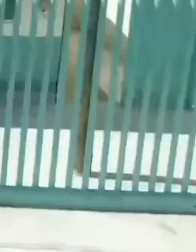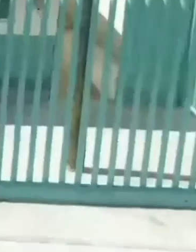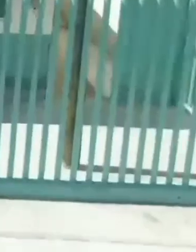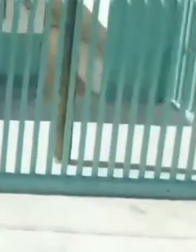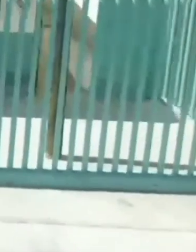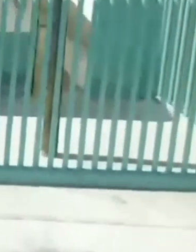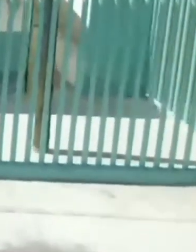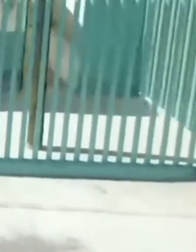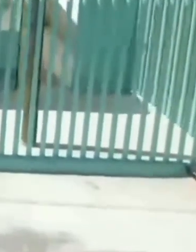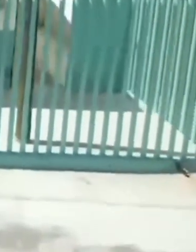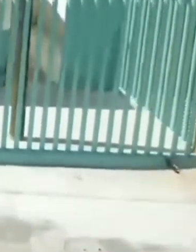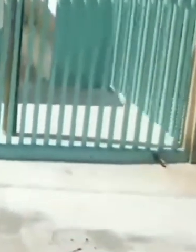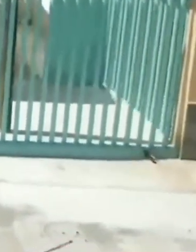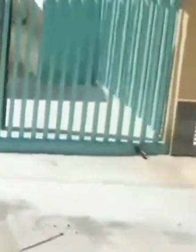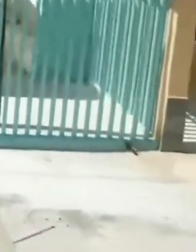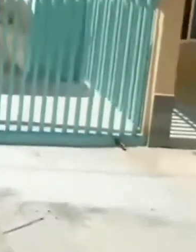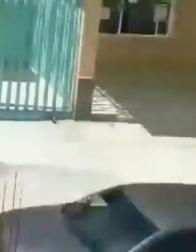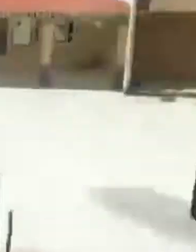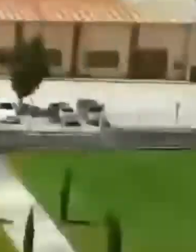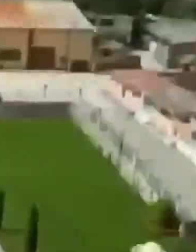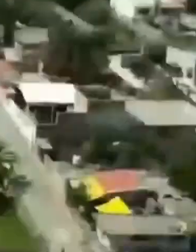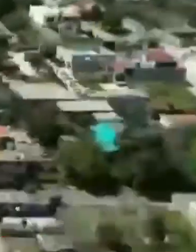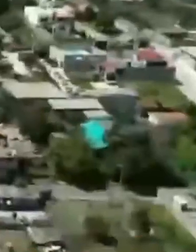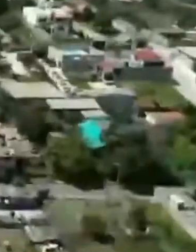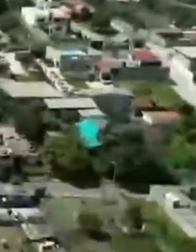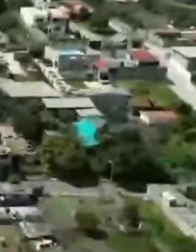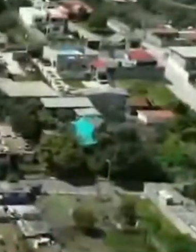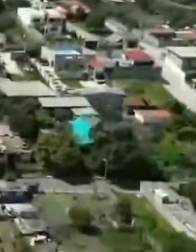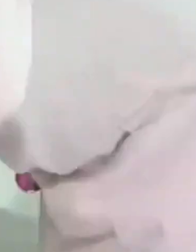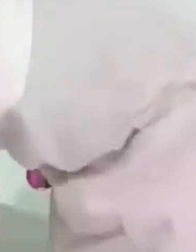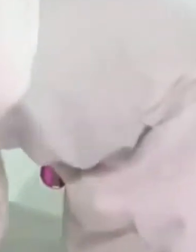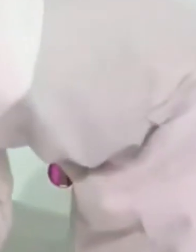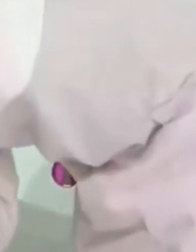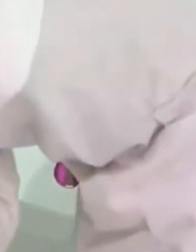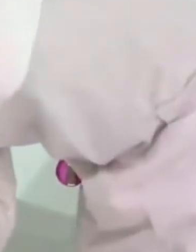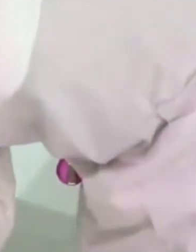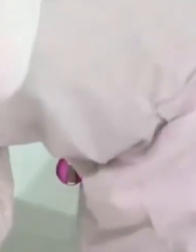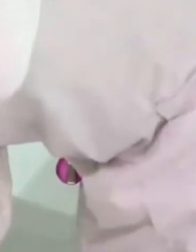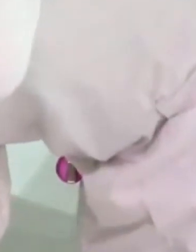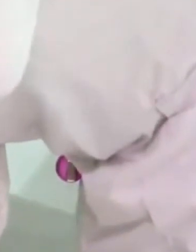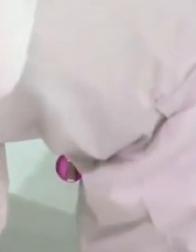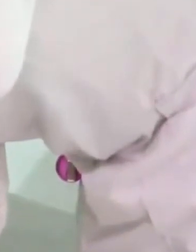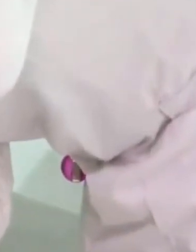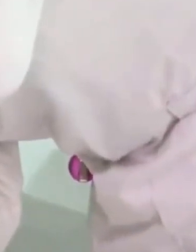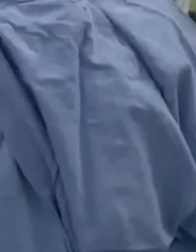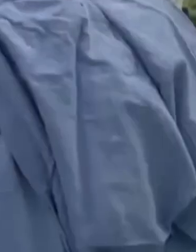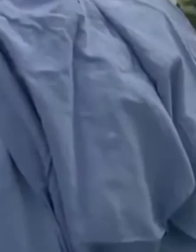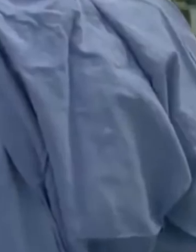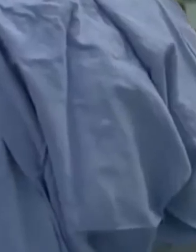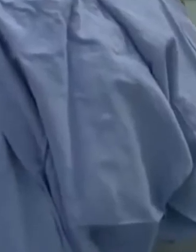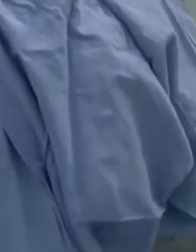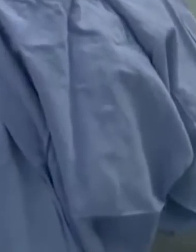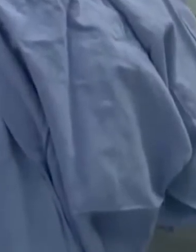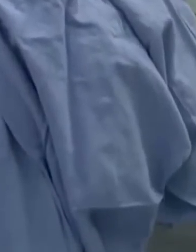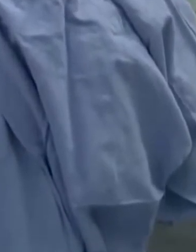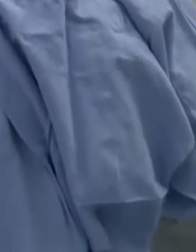continuidad de la atención de todas las personas sin seguridad social en todos los lugares. Médicas y Médicos del Bienestar